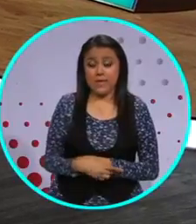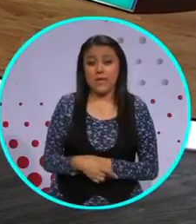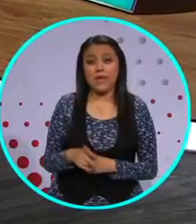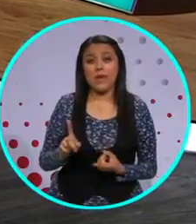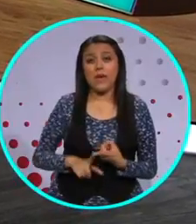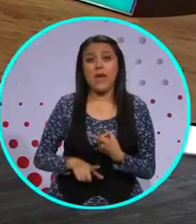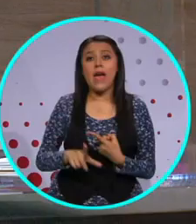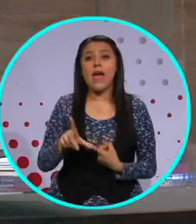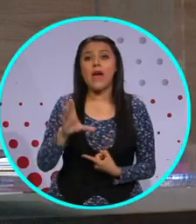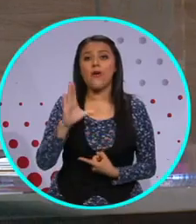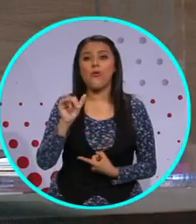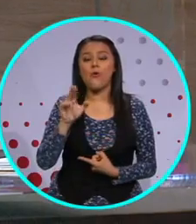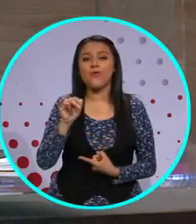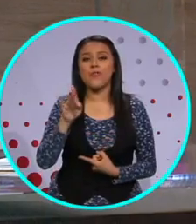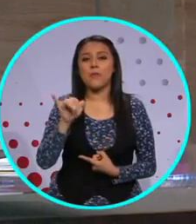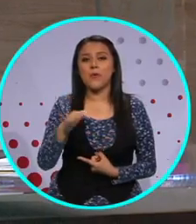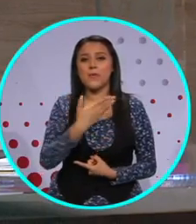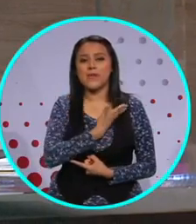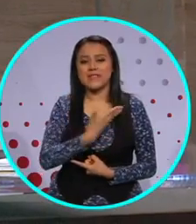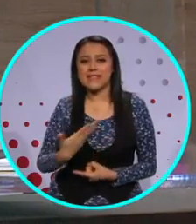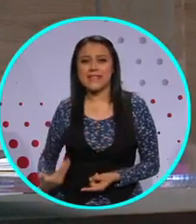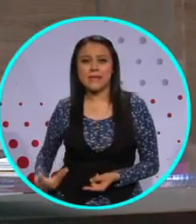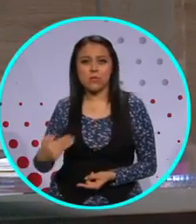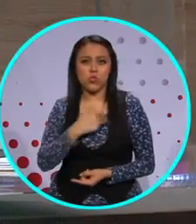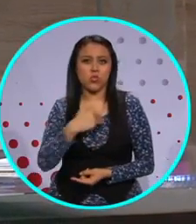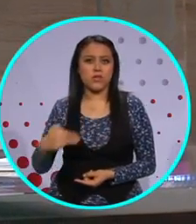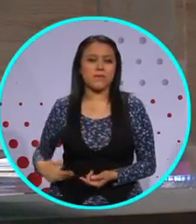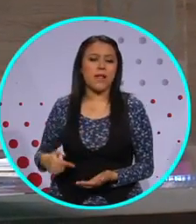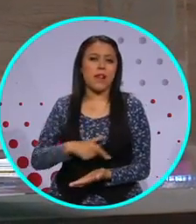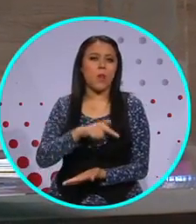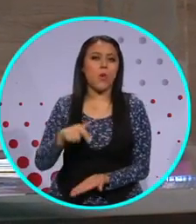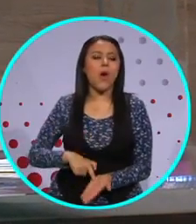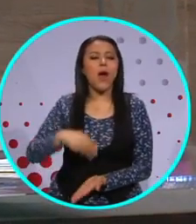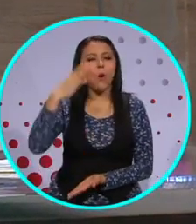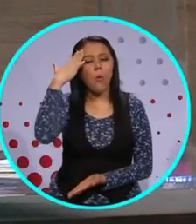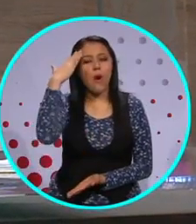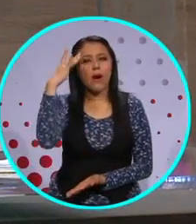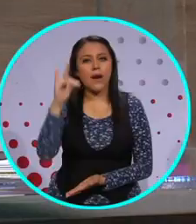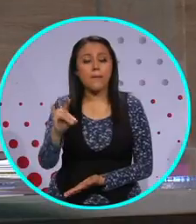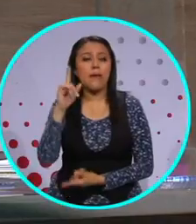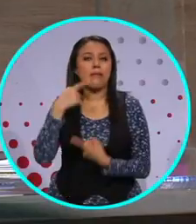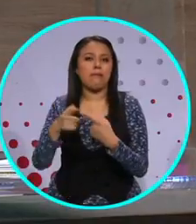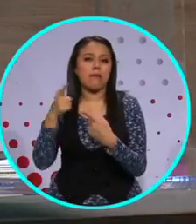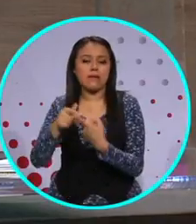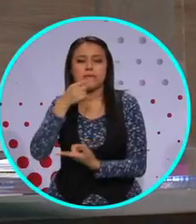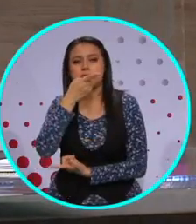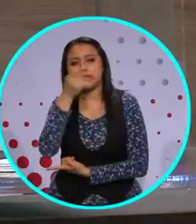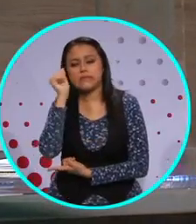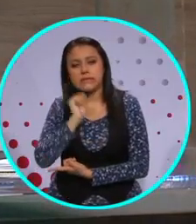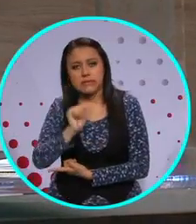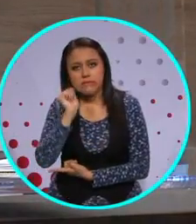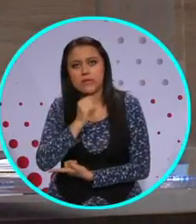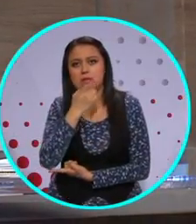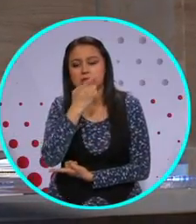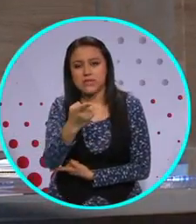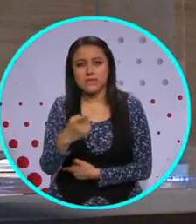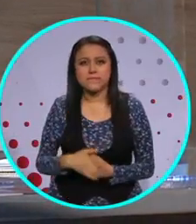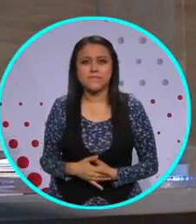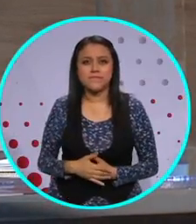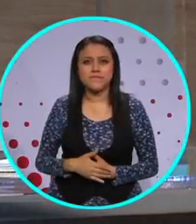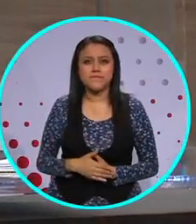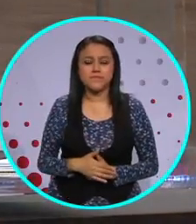el presidente municipal de cuernavaca quien estado bien en estar todos los días en algún tipo de declaración quien cuando